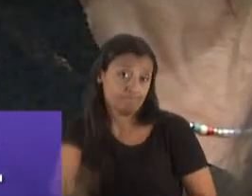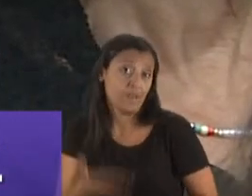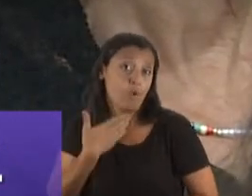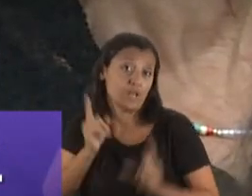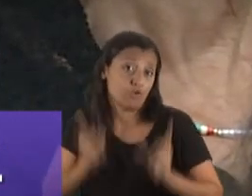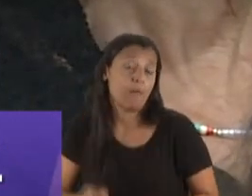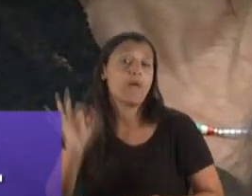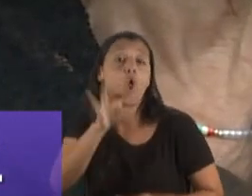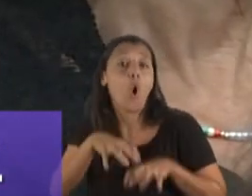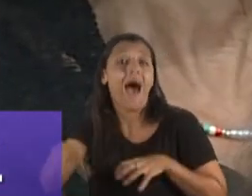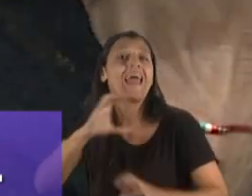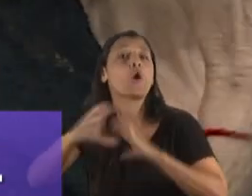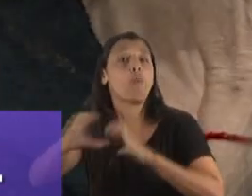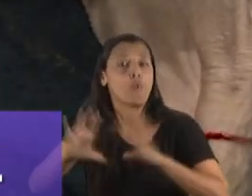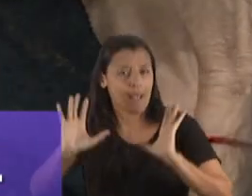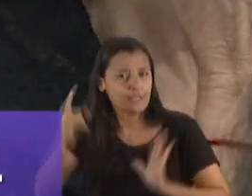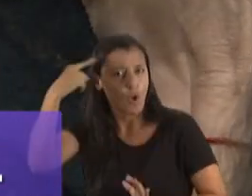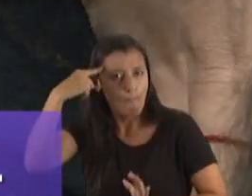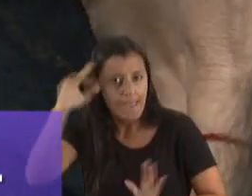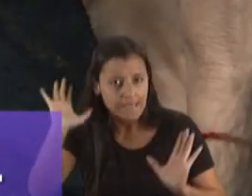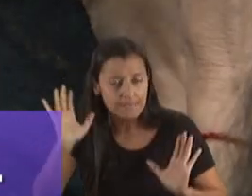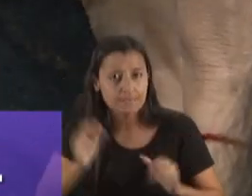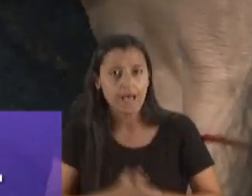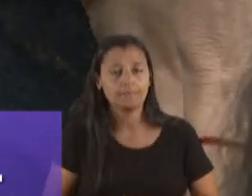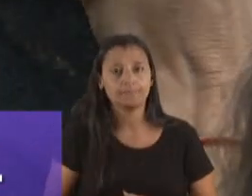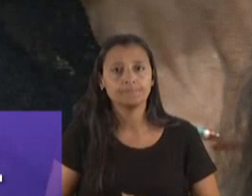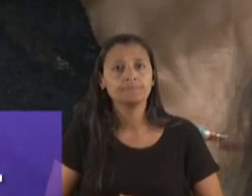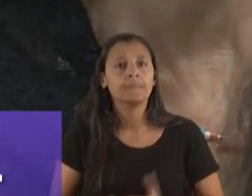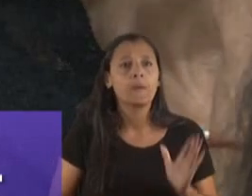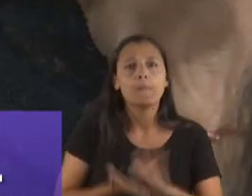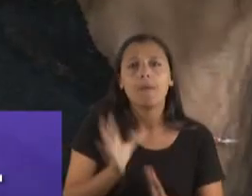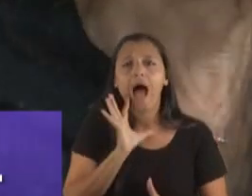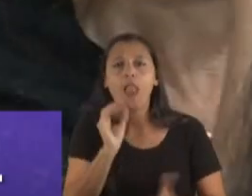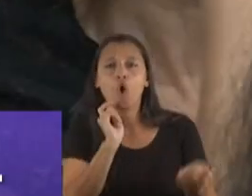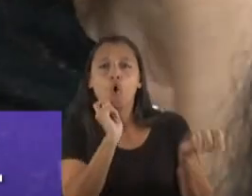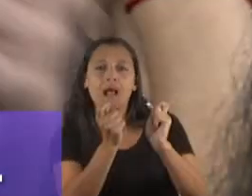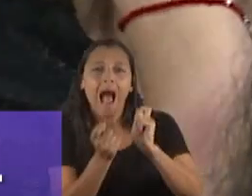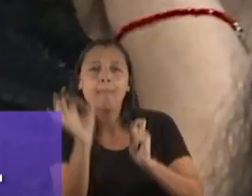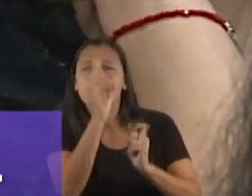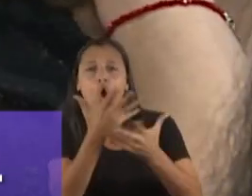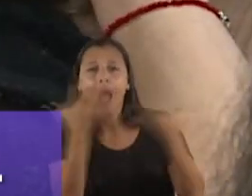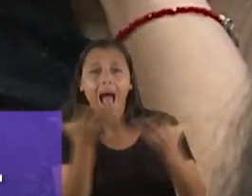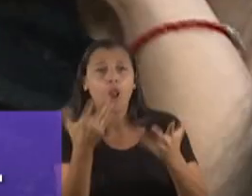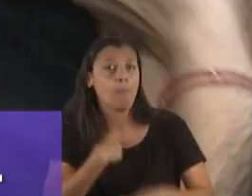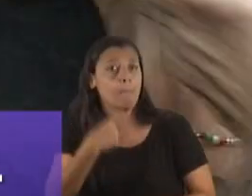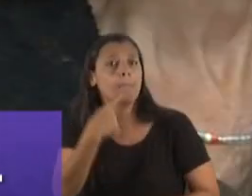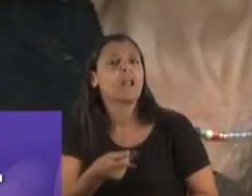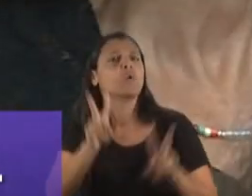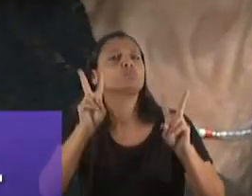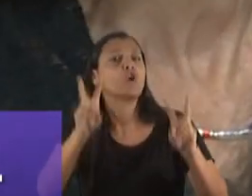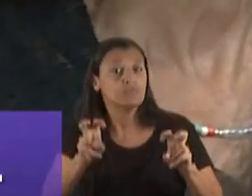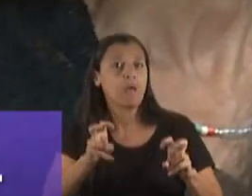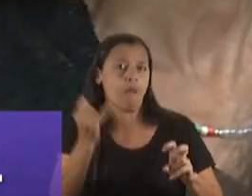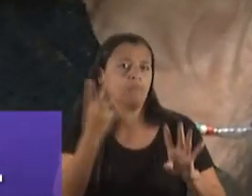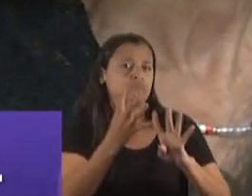área de comunicación, evalúa algunos cambios y correcciones. Pregunto por las largas